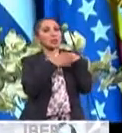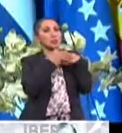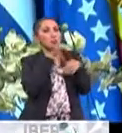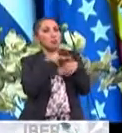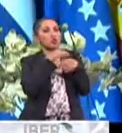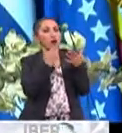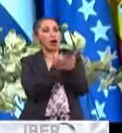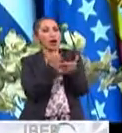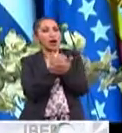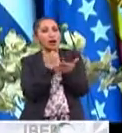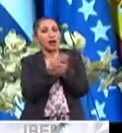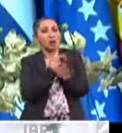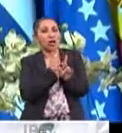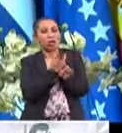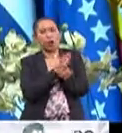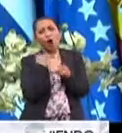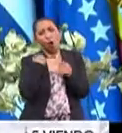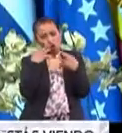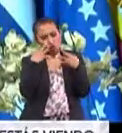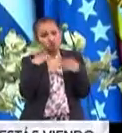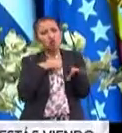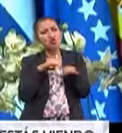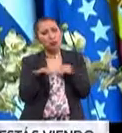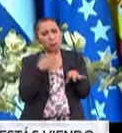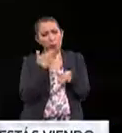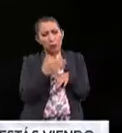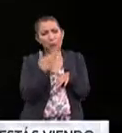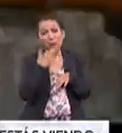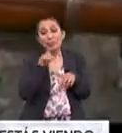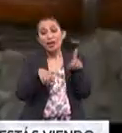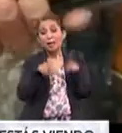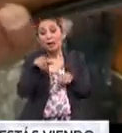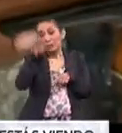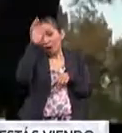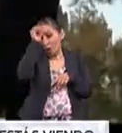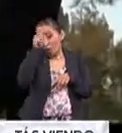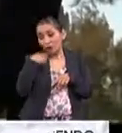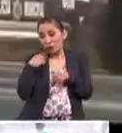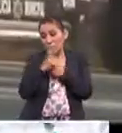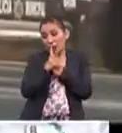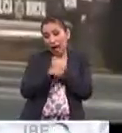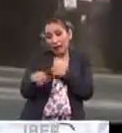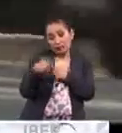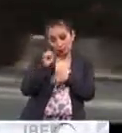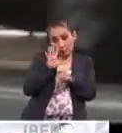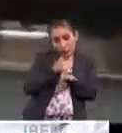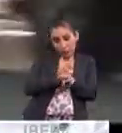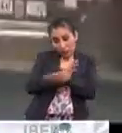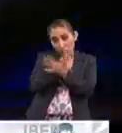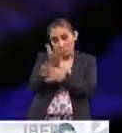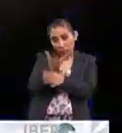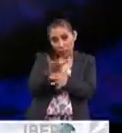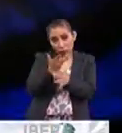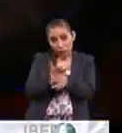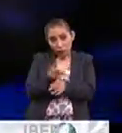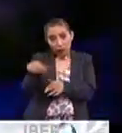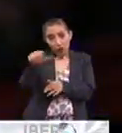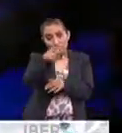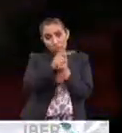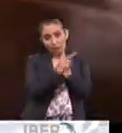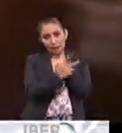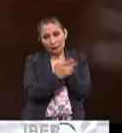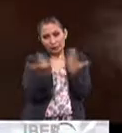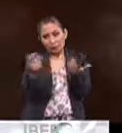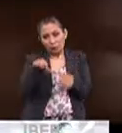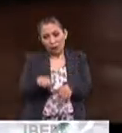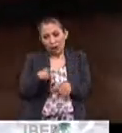y dependiendo también de los acuerdos binacionales y regionales que tengan los Estados Unidos con los países